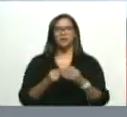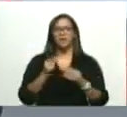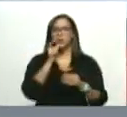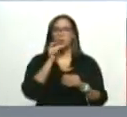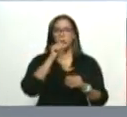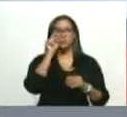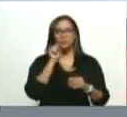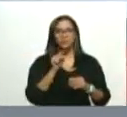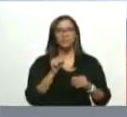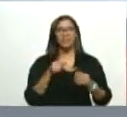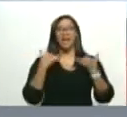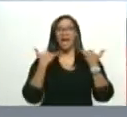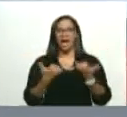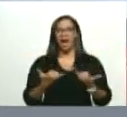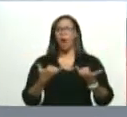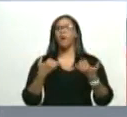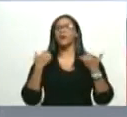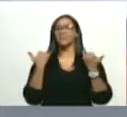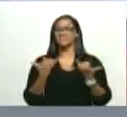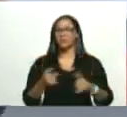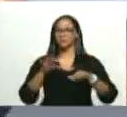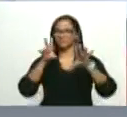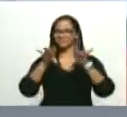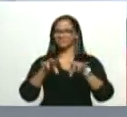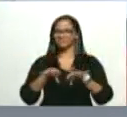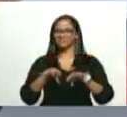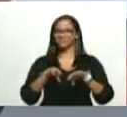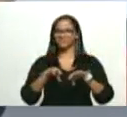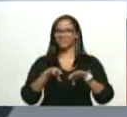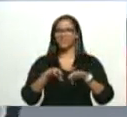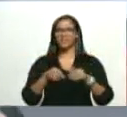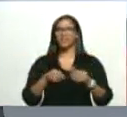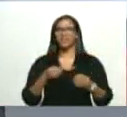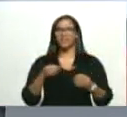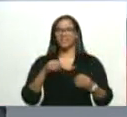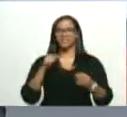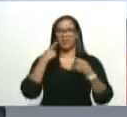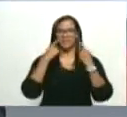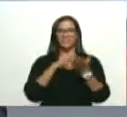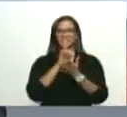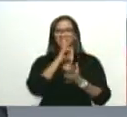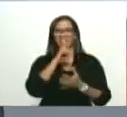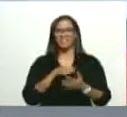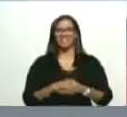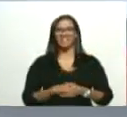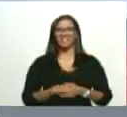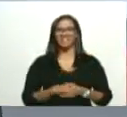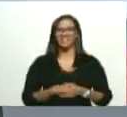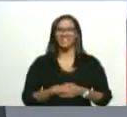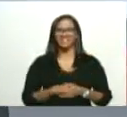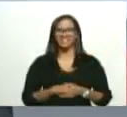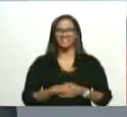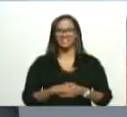interrogante, ahora es el momento. Carlos Ron, ¿qué pasó? ¿Que se quedó callado?